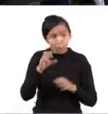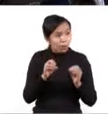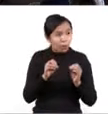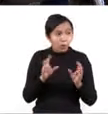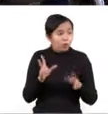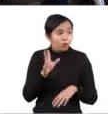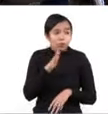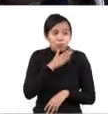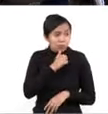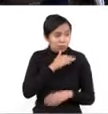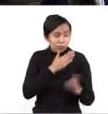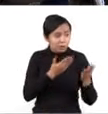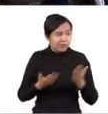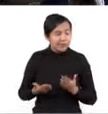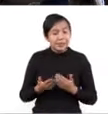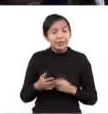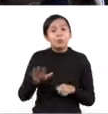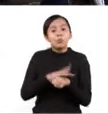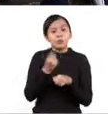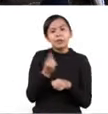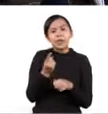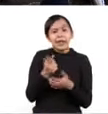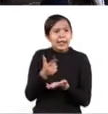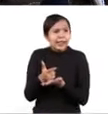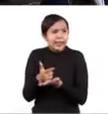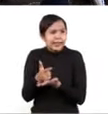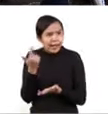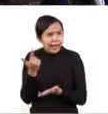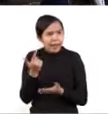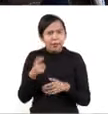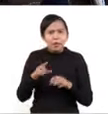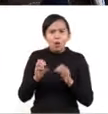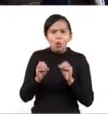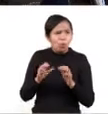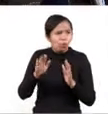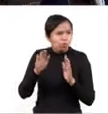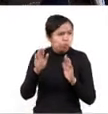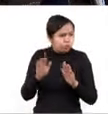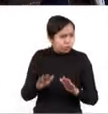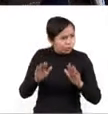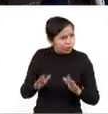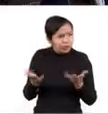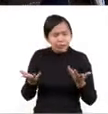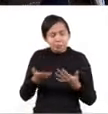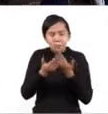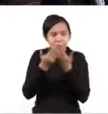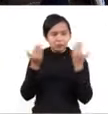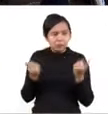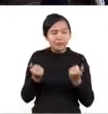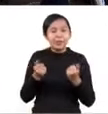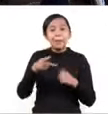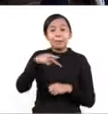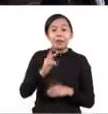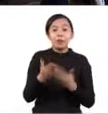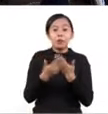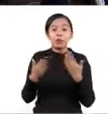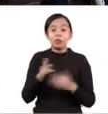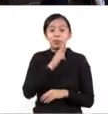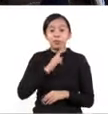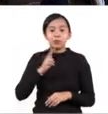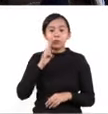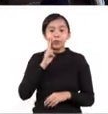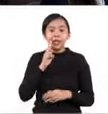gravedad del sismo, sobre los daños que había provocado. Y según las noticias que tenemos, hubo 2